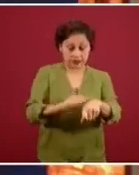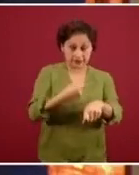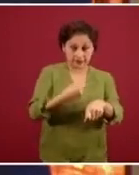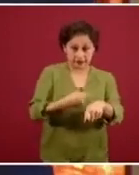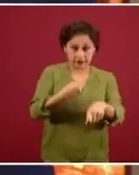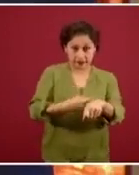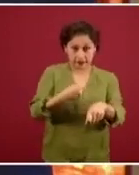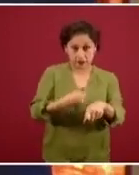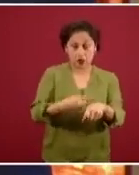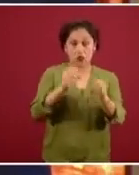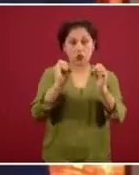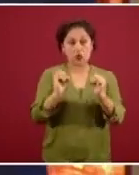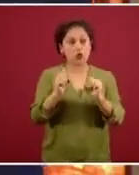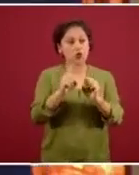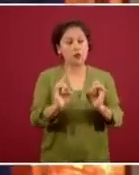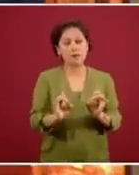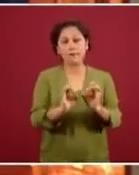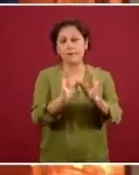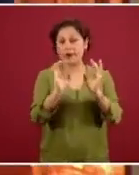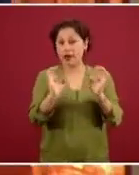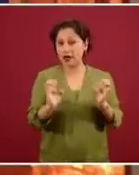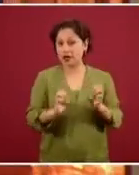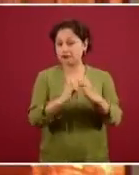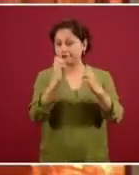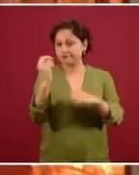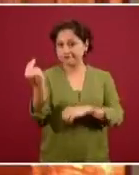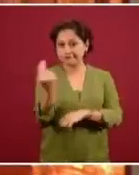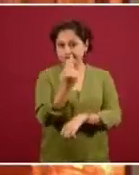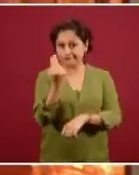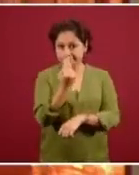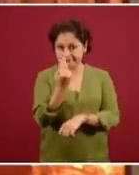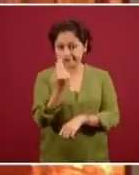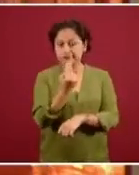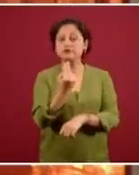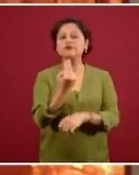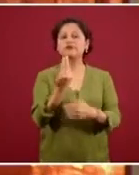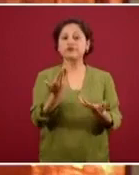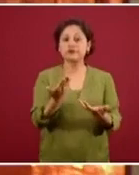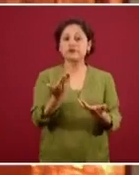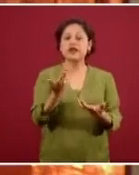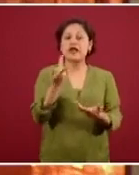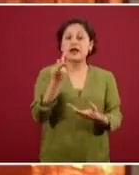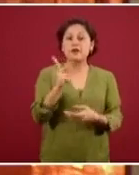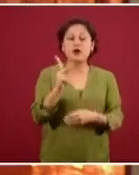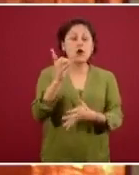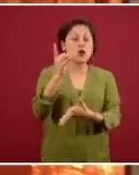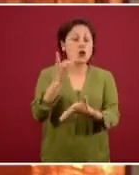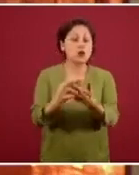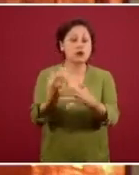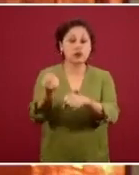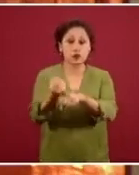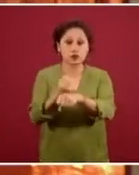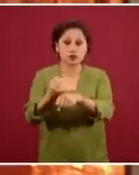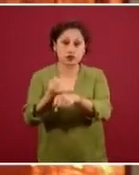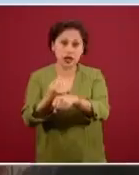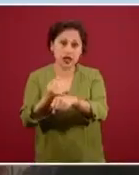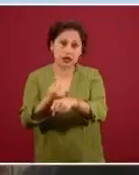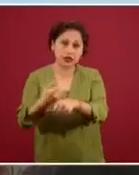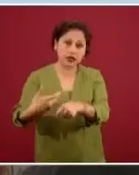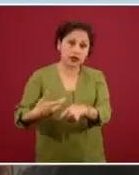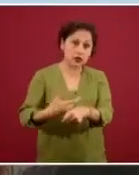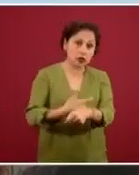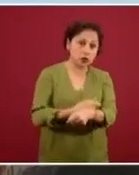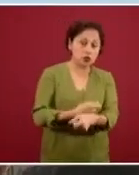algún tipo de urgencia en el cual la transfusión sanguínea es el único método para poder